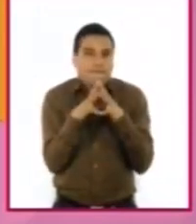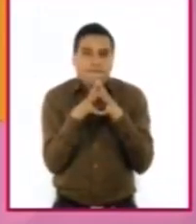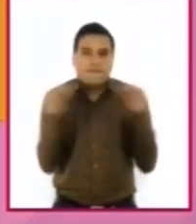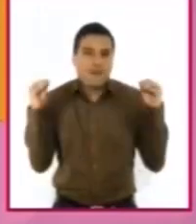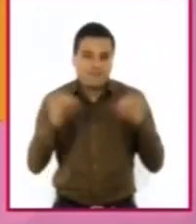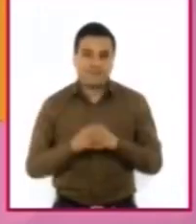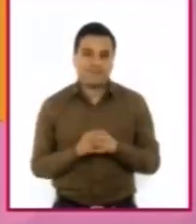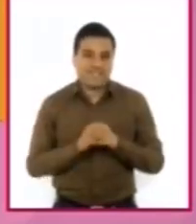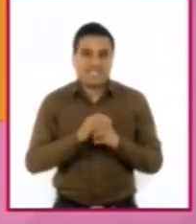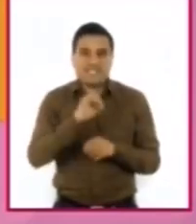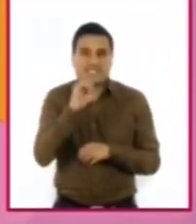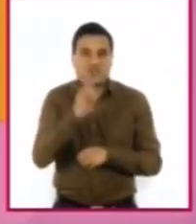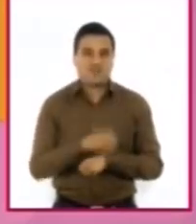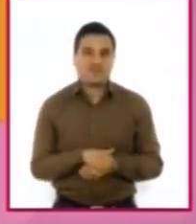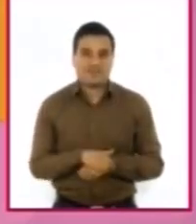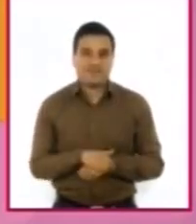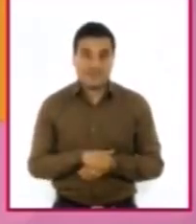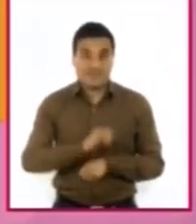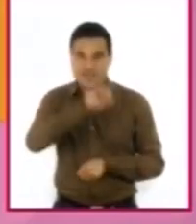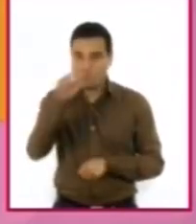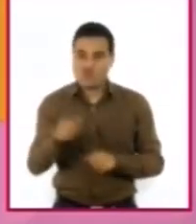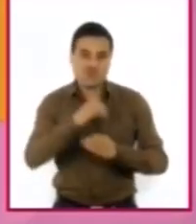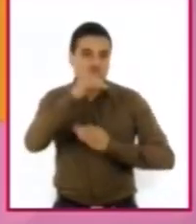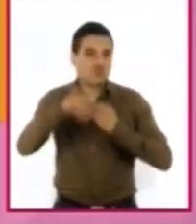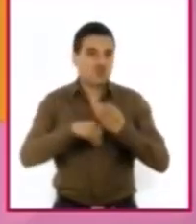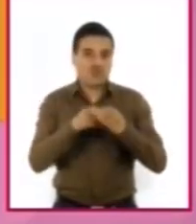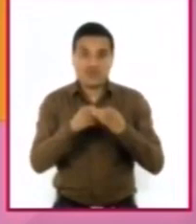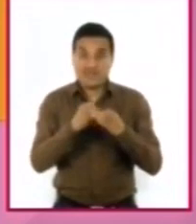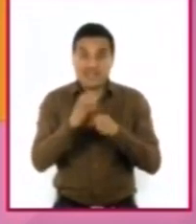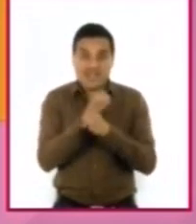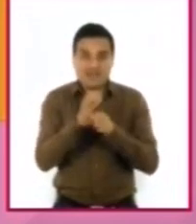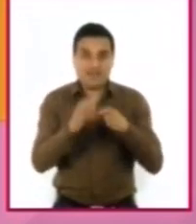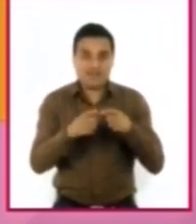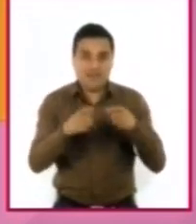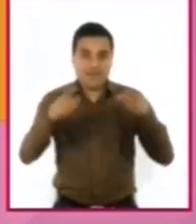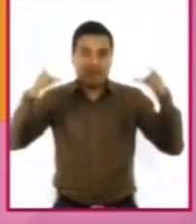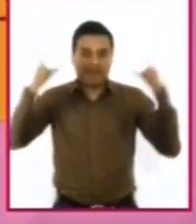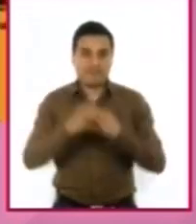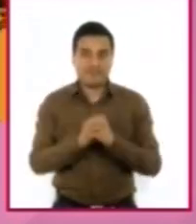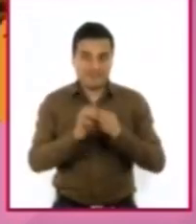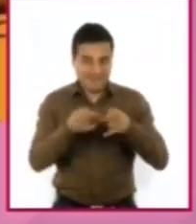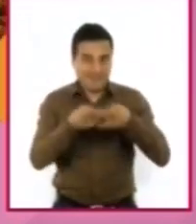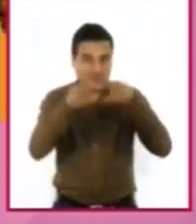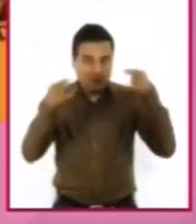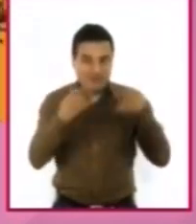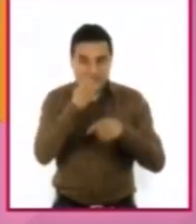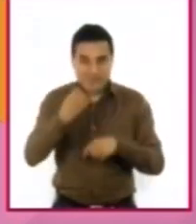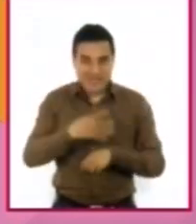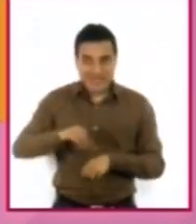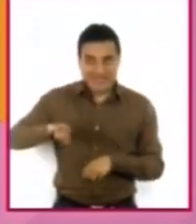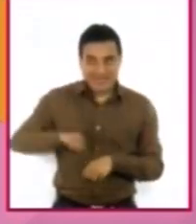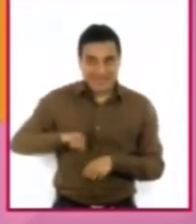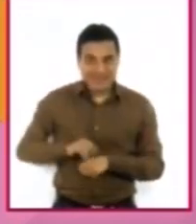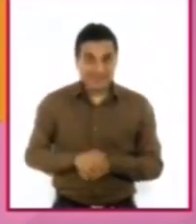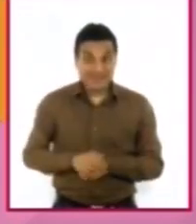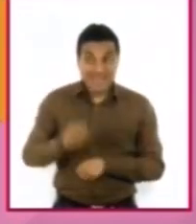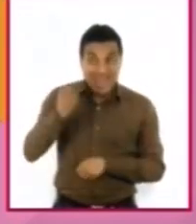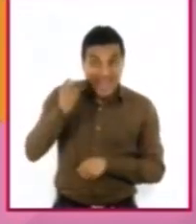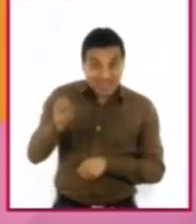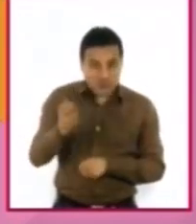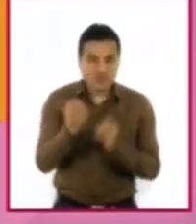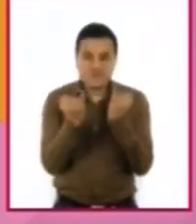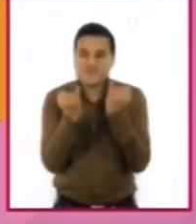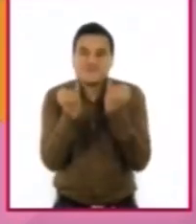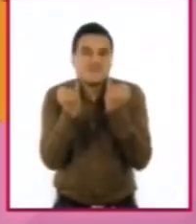individuos de la población serán marrones. Increíble esta historia, ¿verdad? Pues esto pasa con mucha frecuencia en la